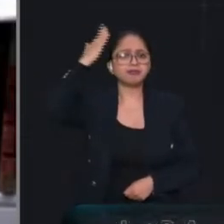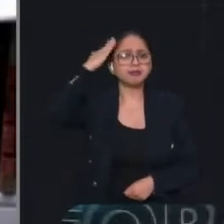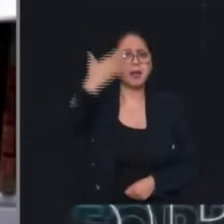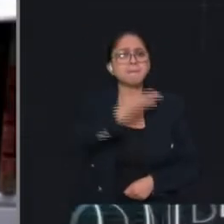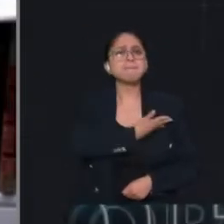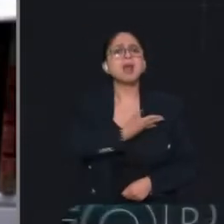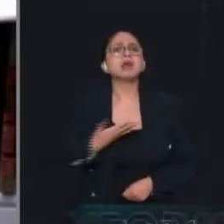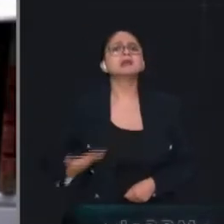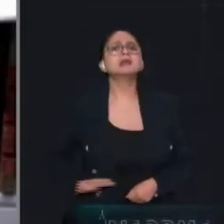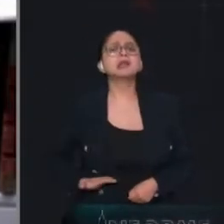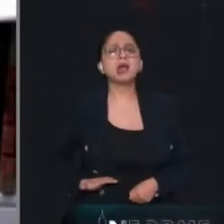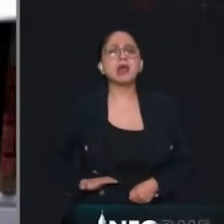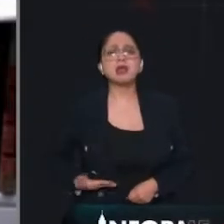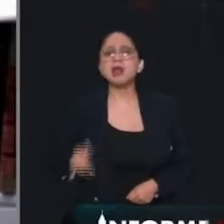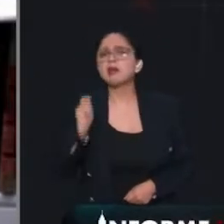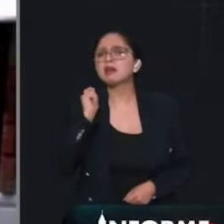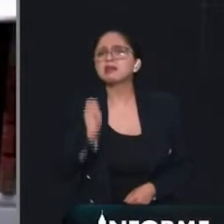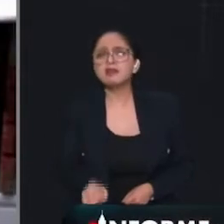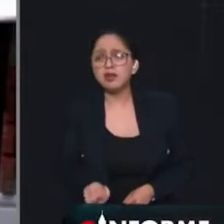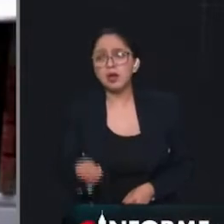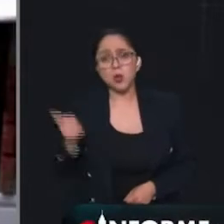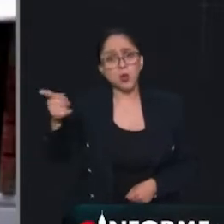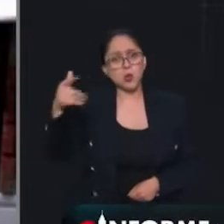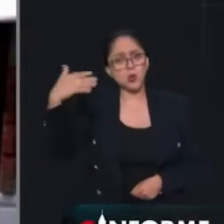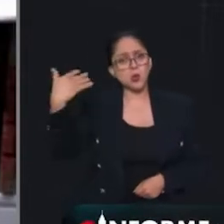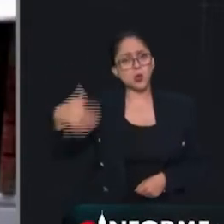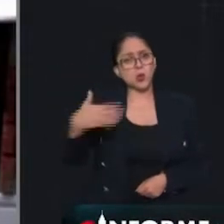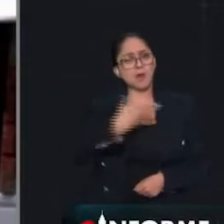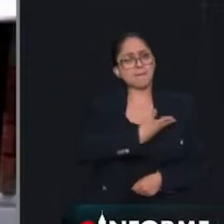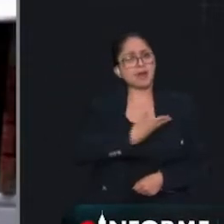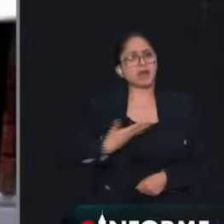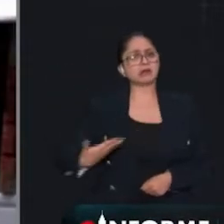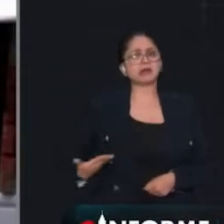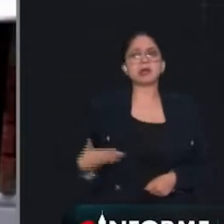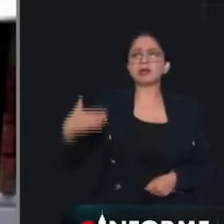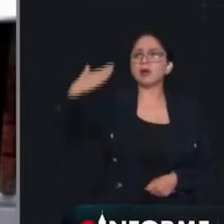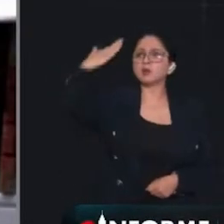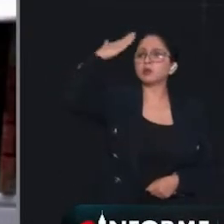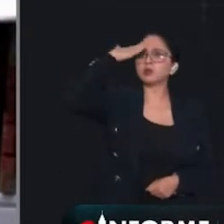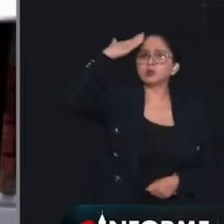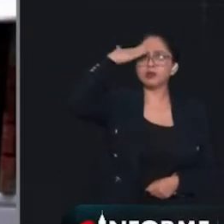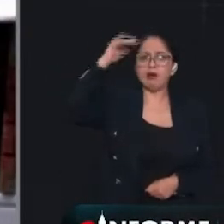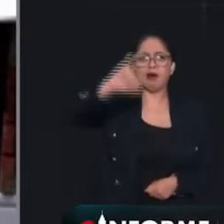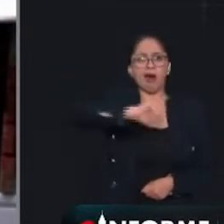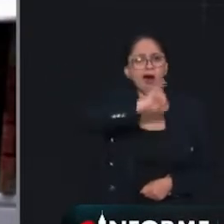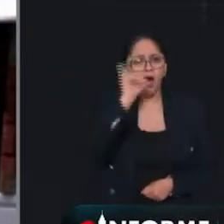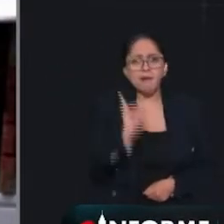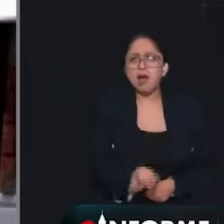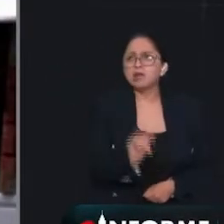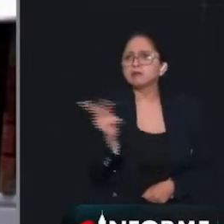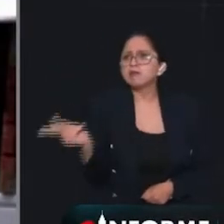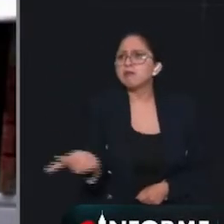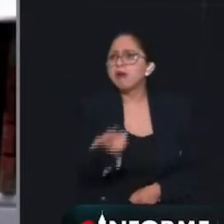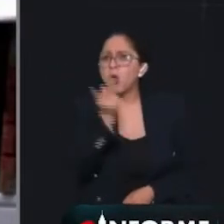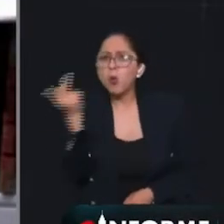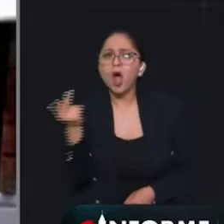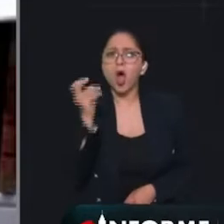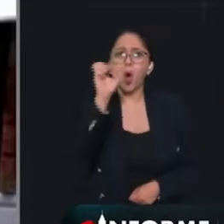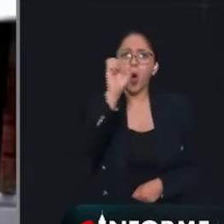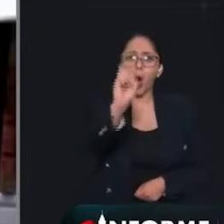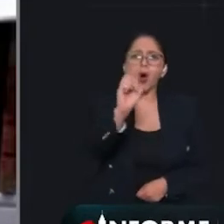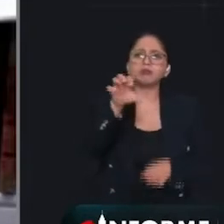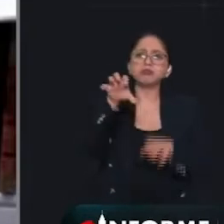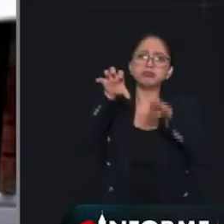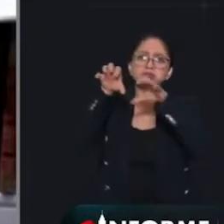cual el presidente es una figura de autoridad suprema, que no se le cuestiona, que no se le toca, etcétera,